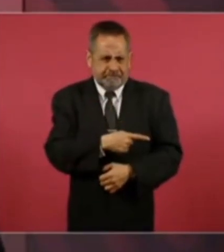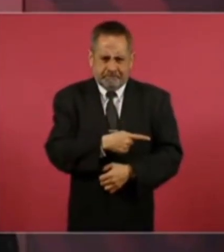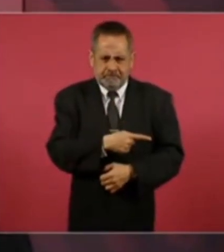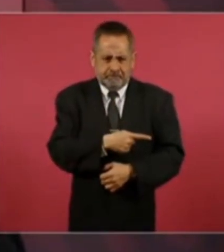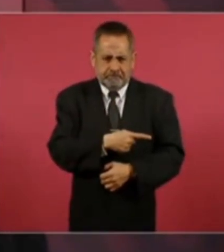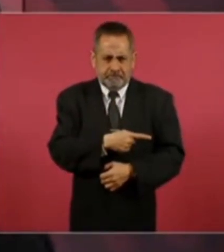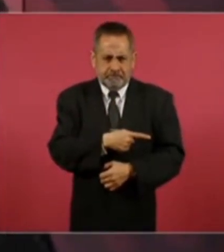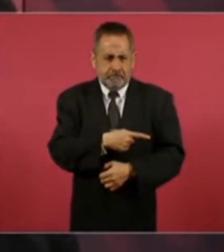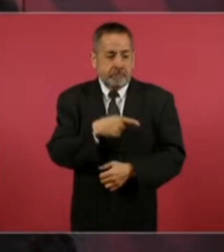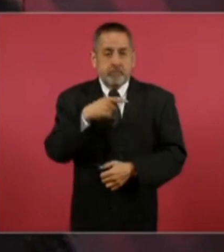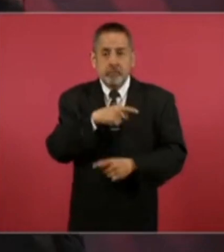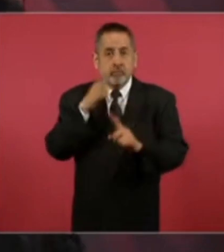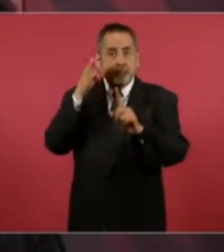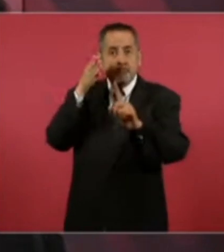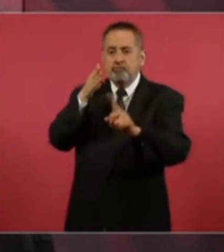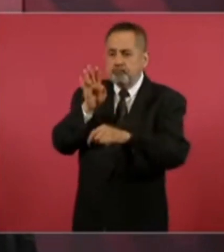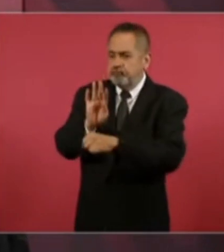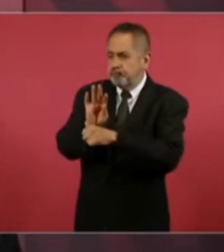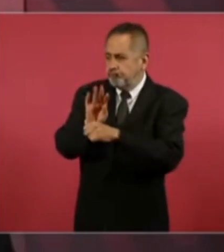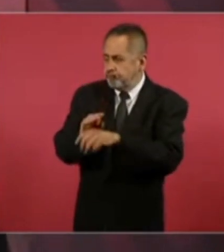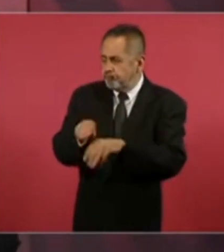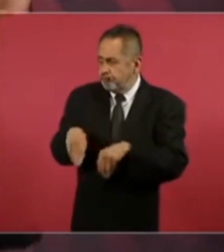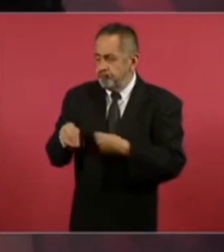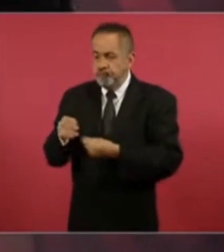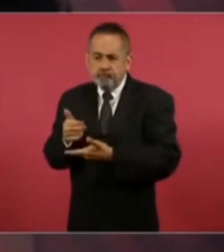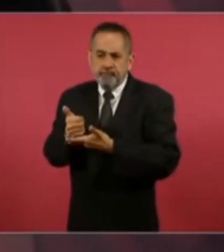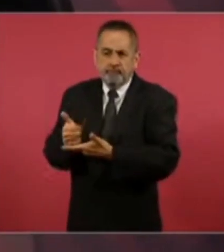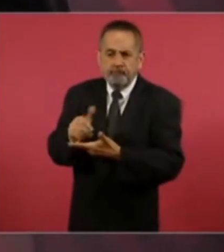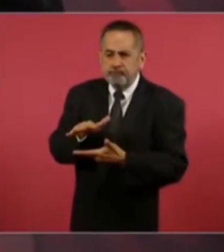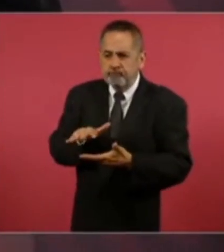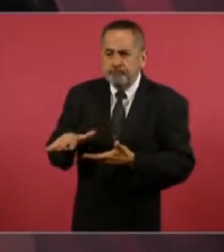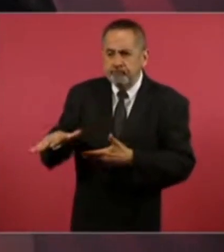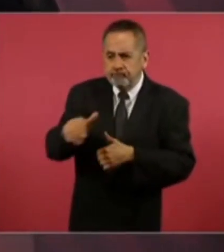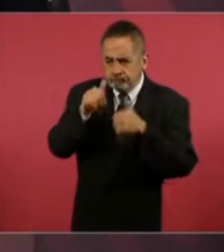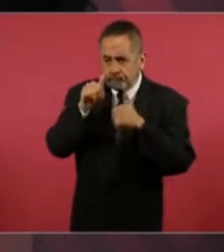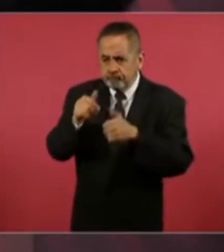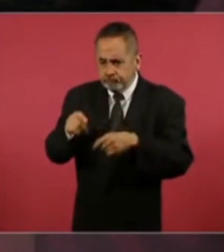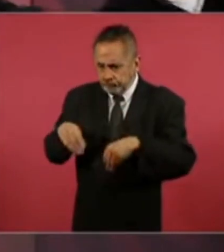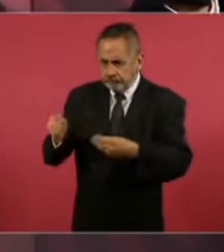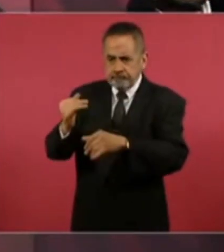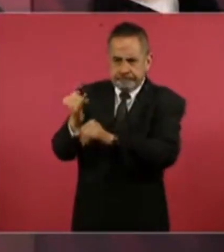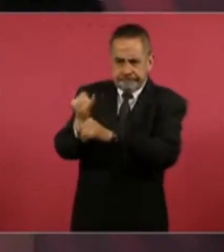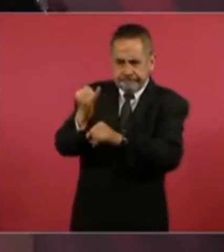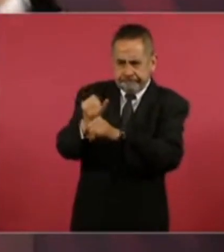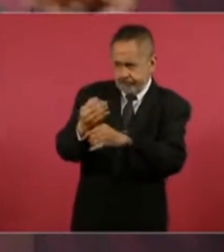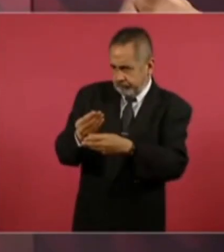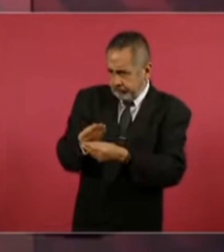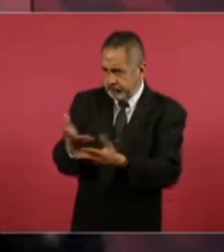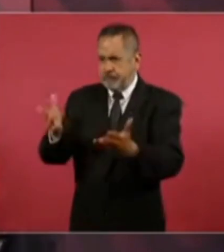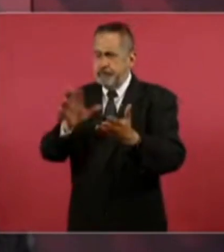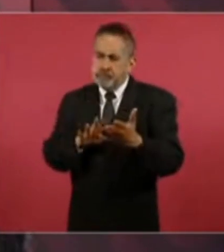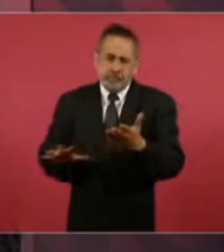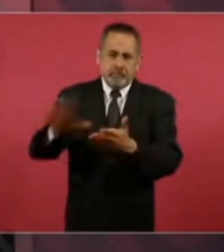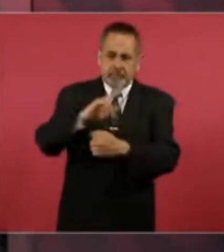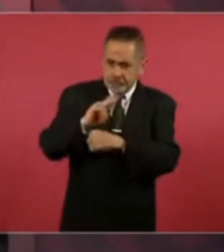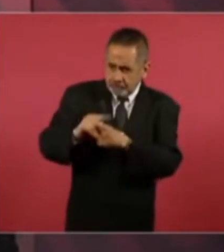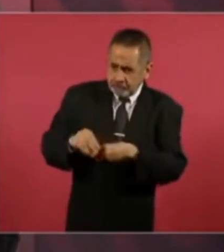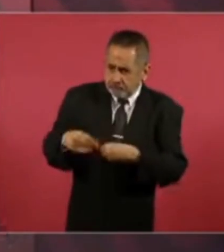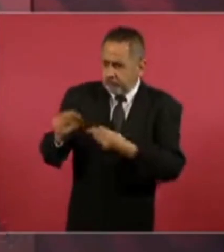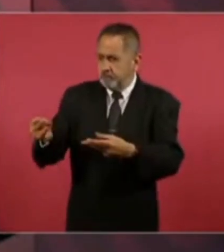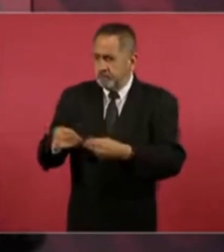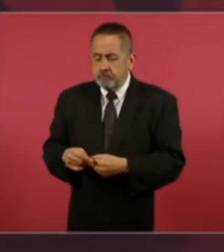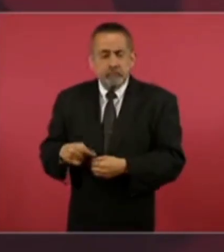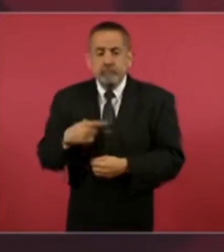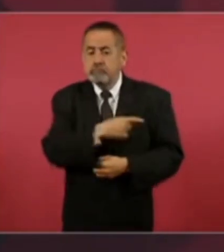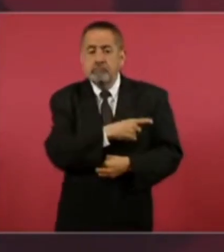Su objetivo no es el que se pueda tener internet en todo el país, que la